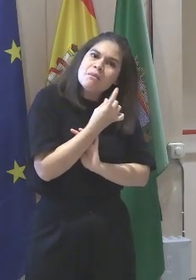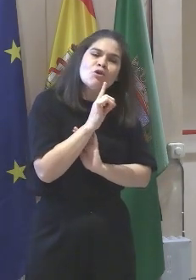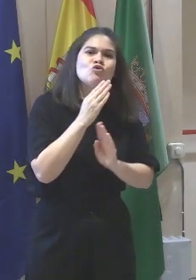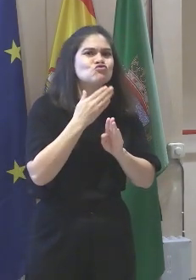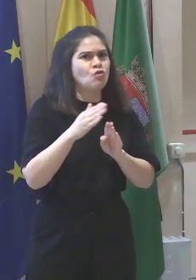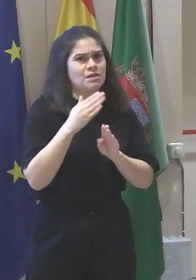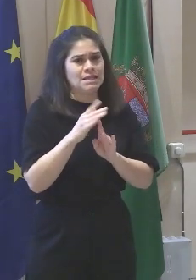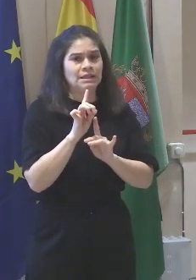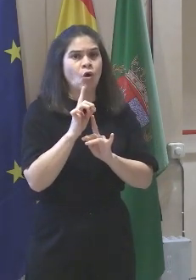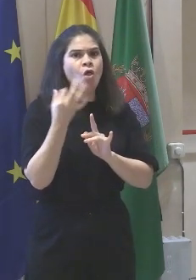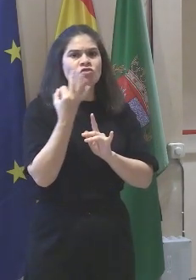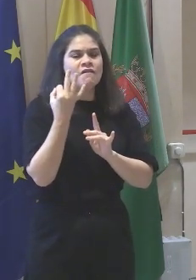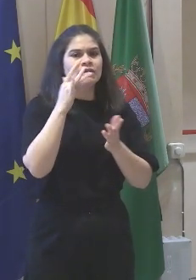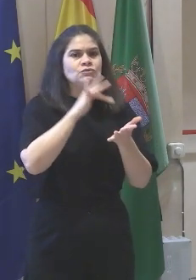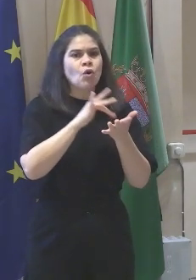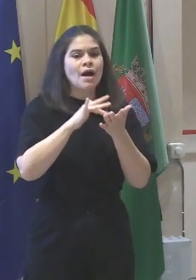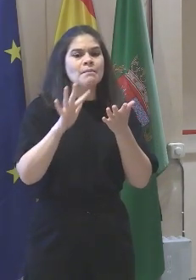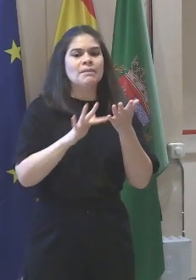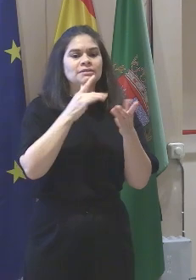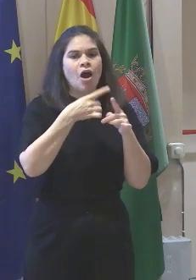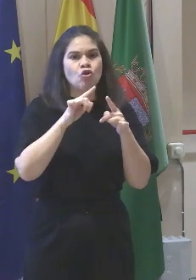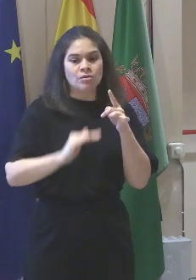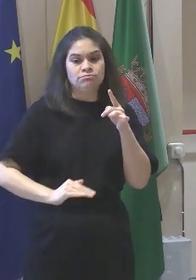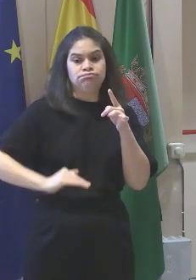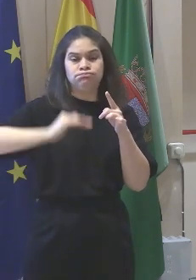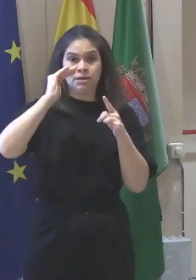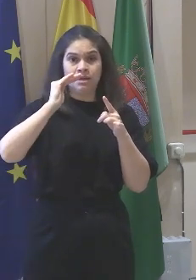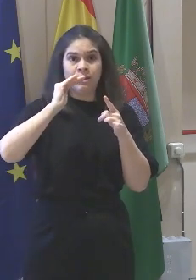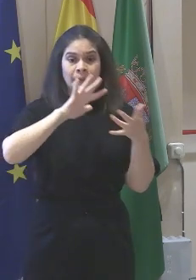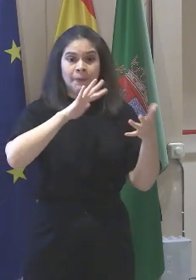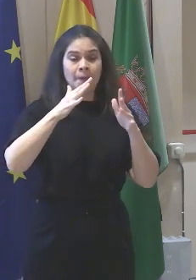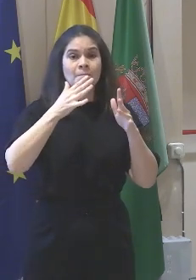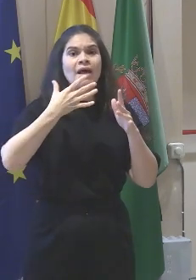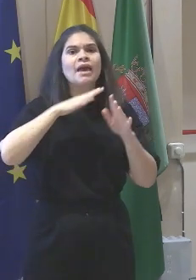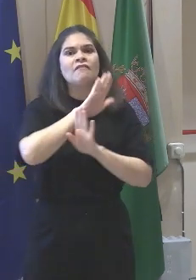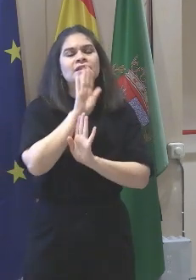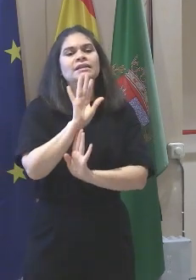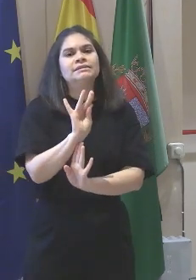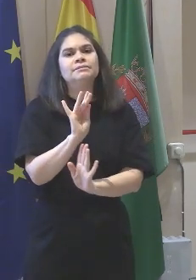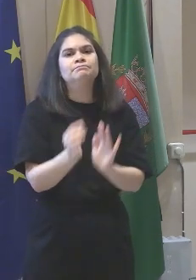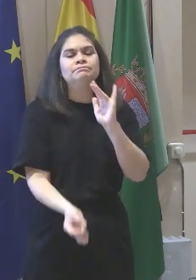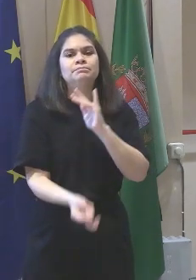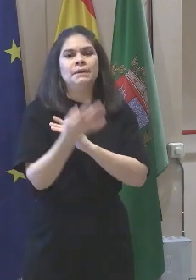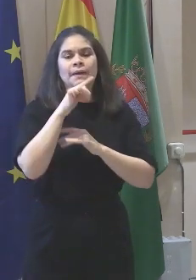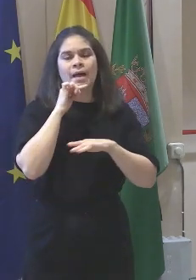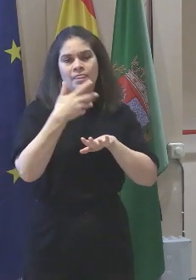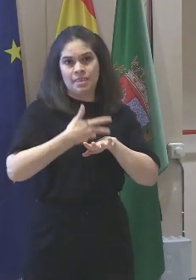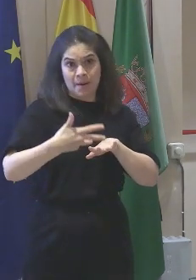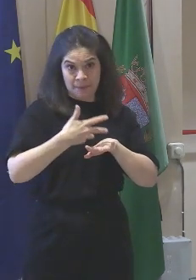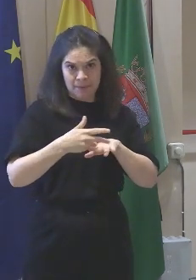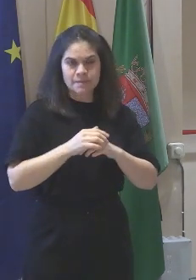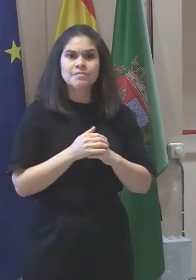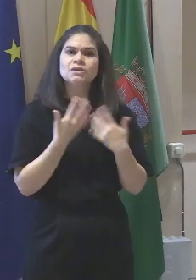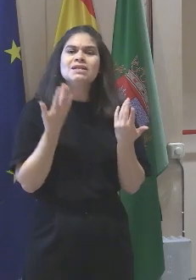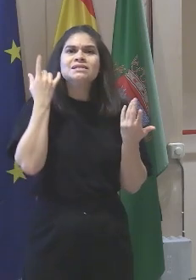Tienen que pasar más cosas a lo largo de la evolución y de la progresión para que finalmente se produzca la diabetes. Entonces,